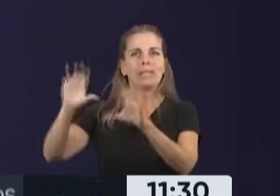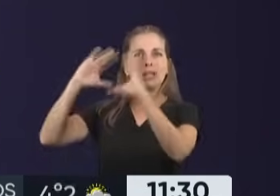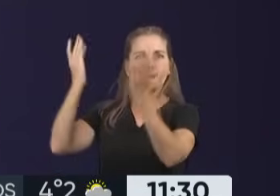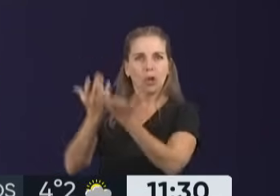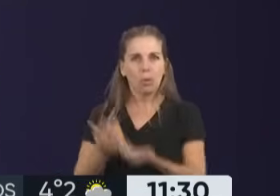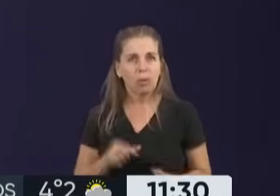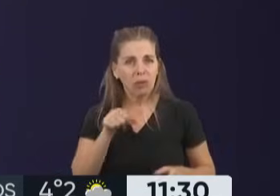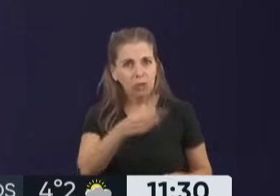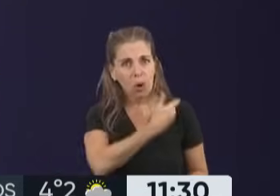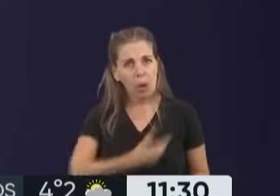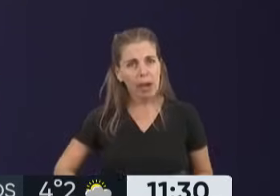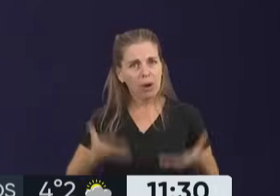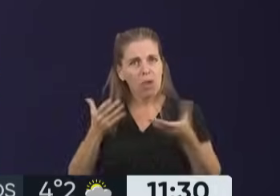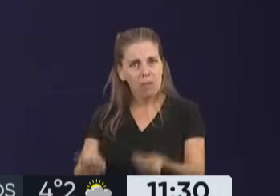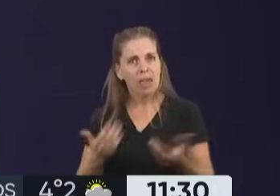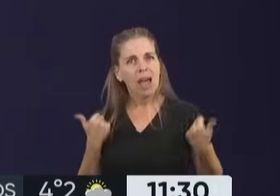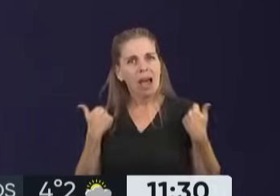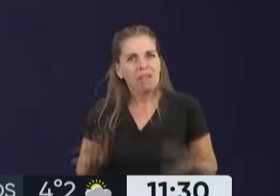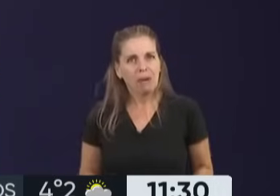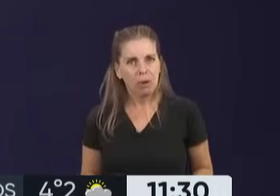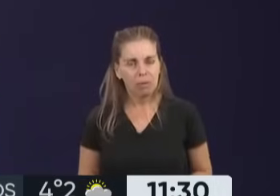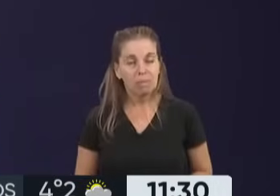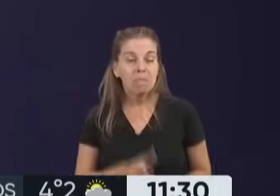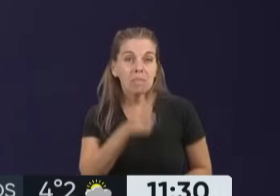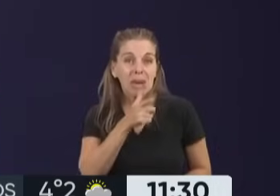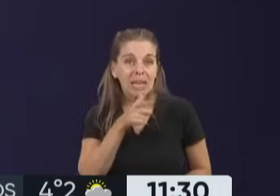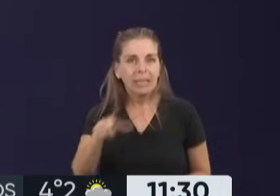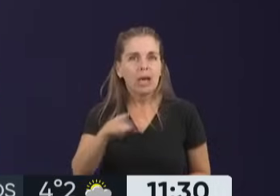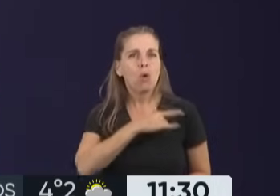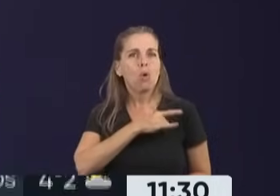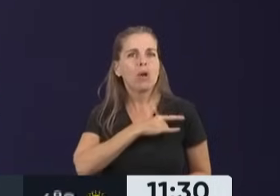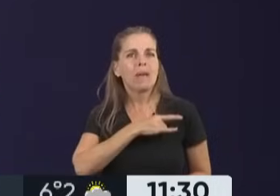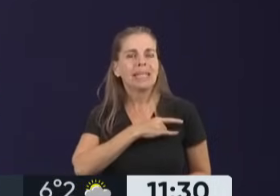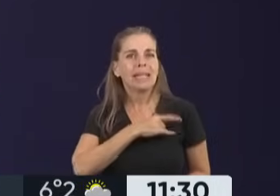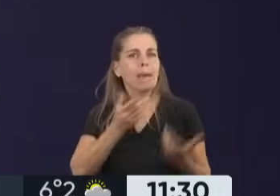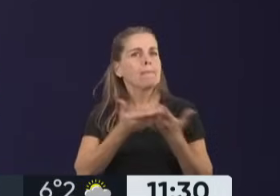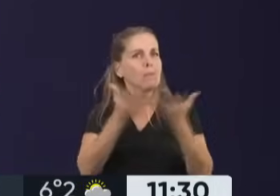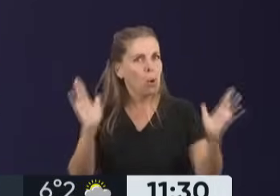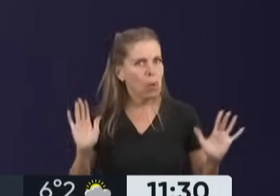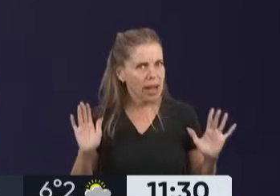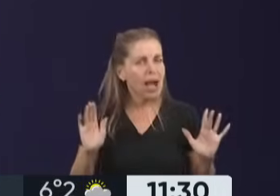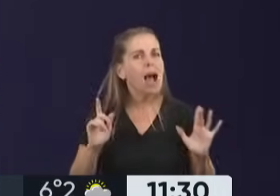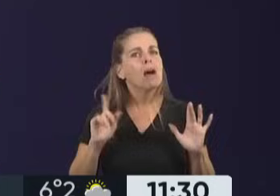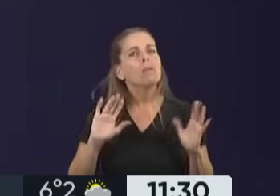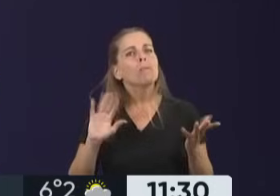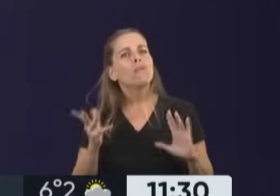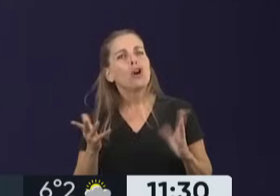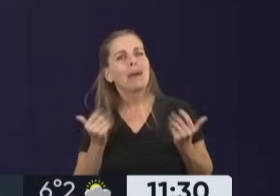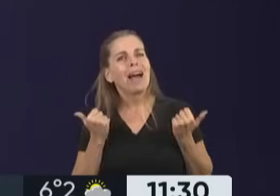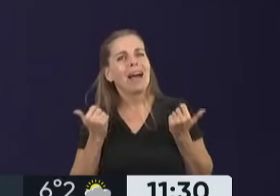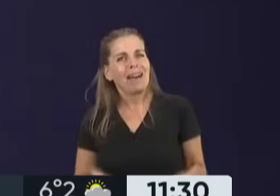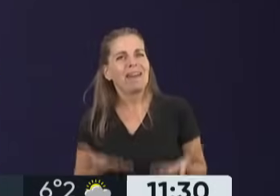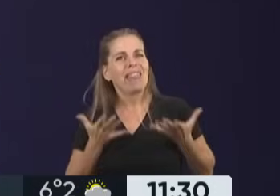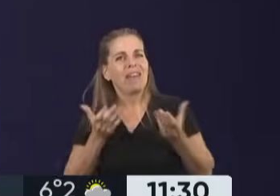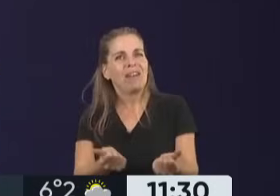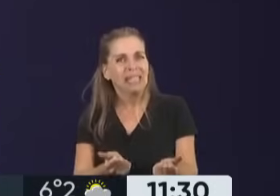nosotros. Y me parece que la universidad pública, parte de la defensa de la universidad pública, tiene que estar